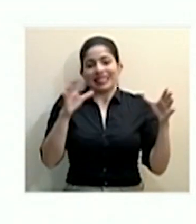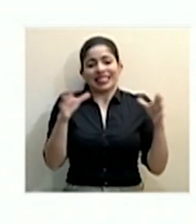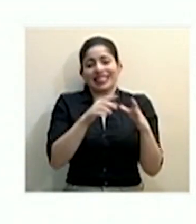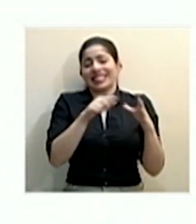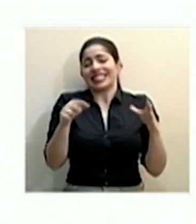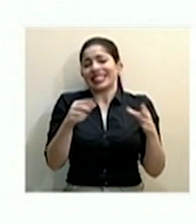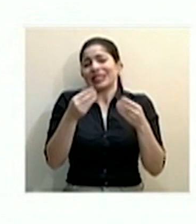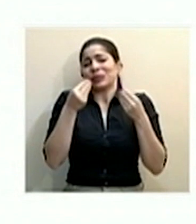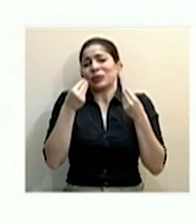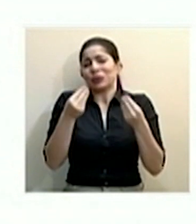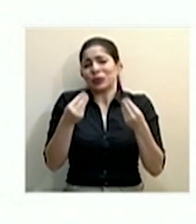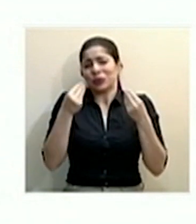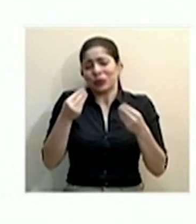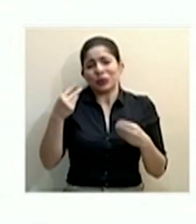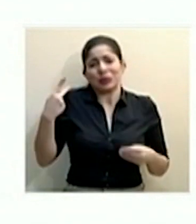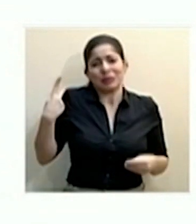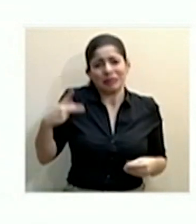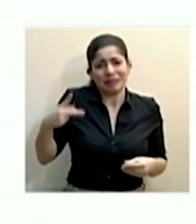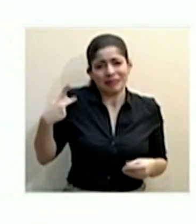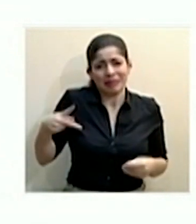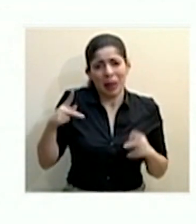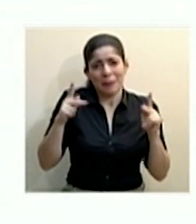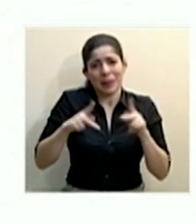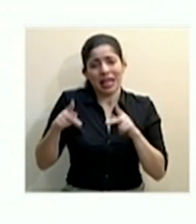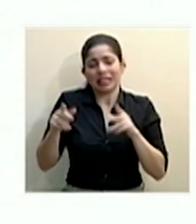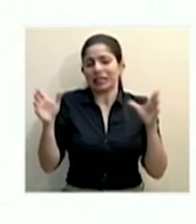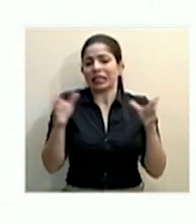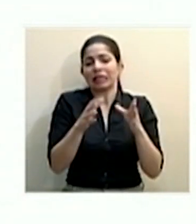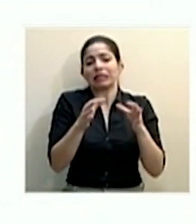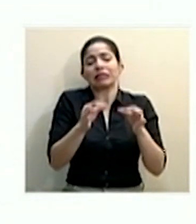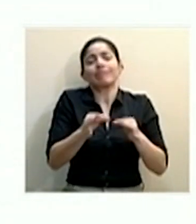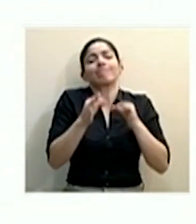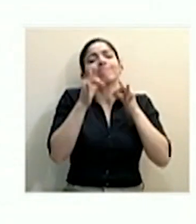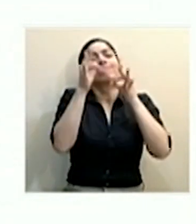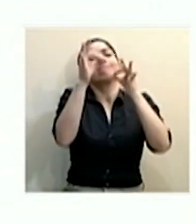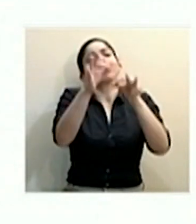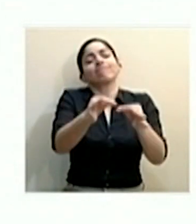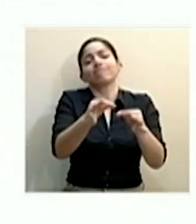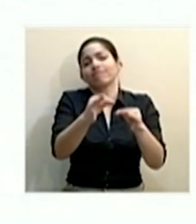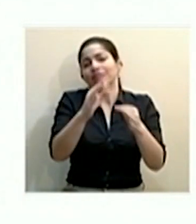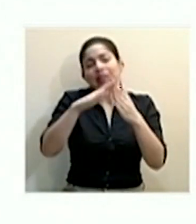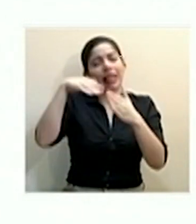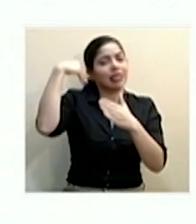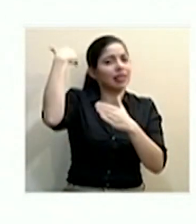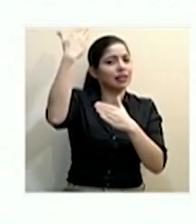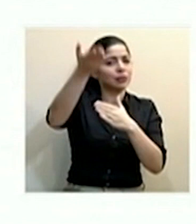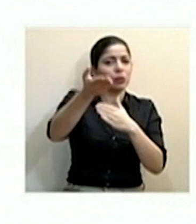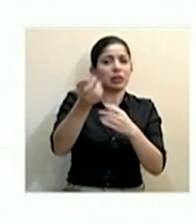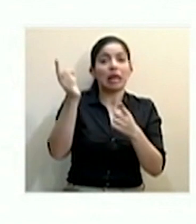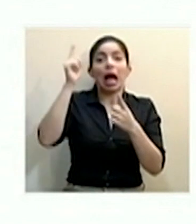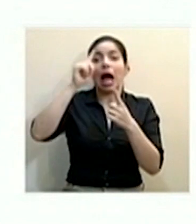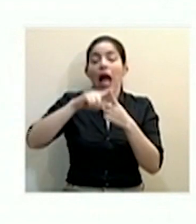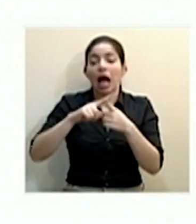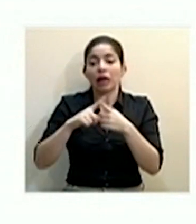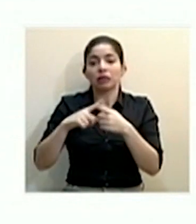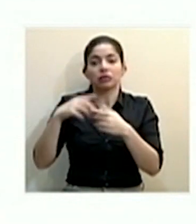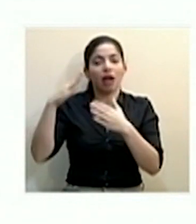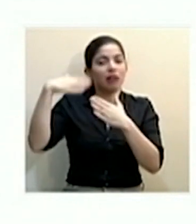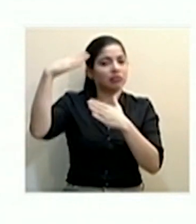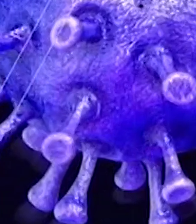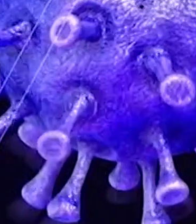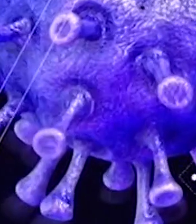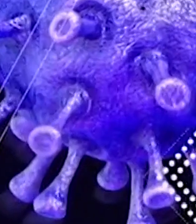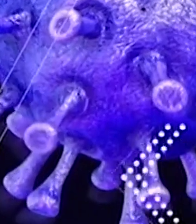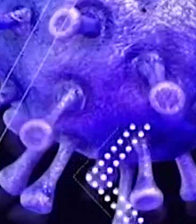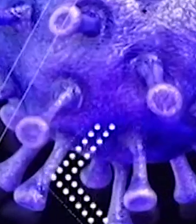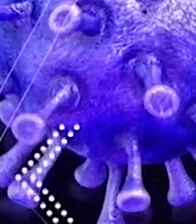exponen muchísimo a la población y quedarán relegadas para después, cuando ya esté muy avanzada la